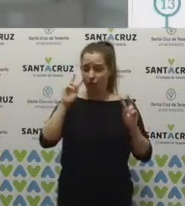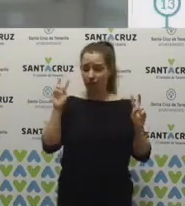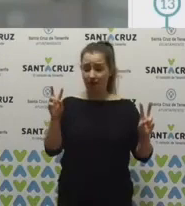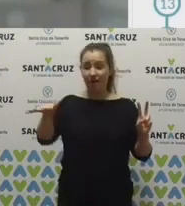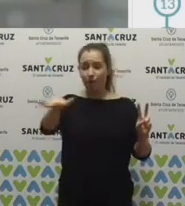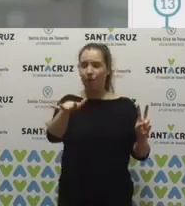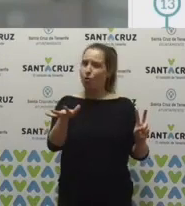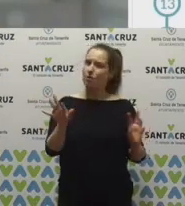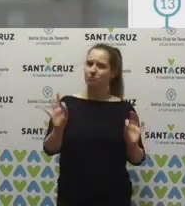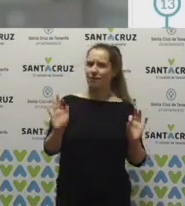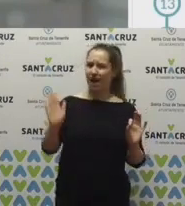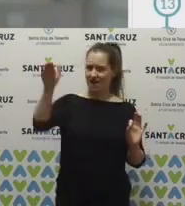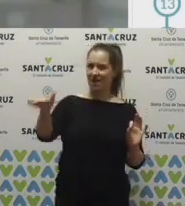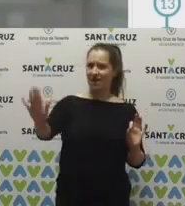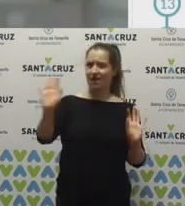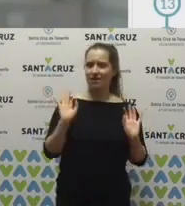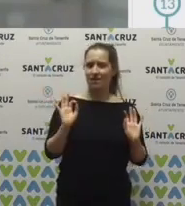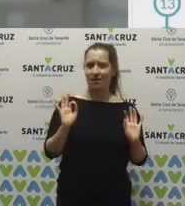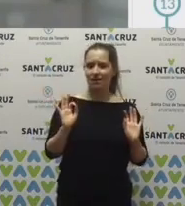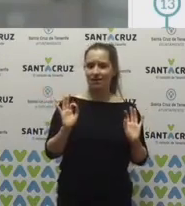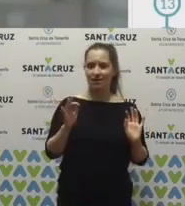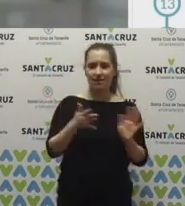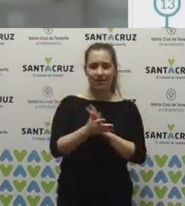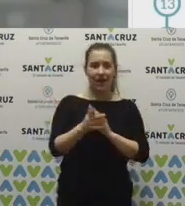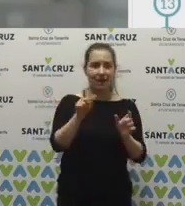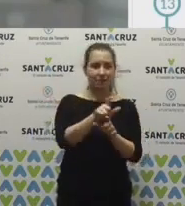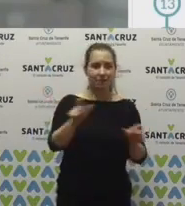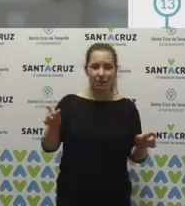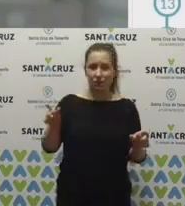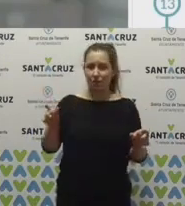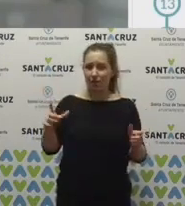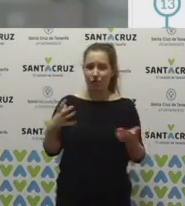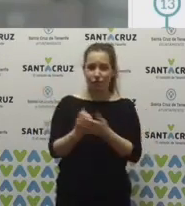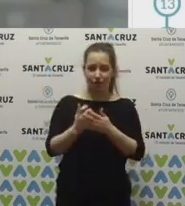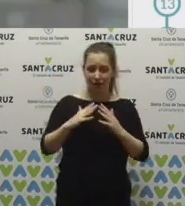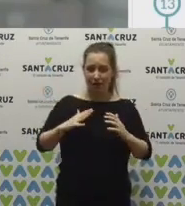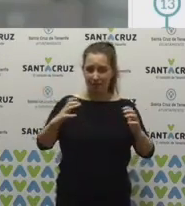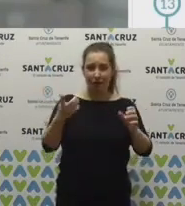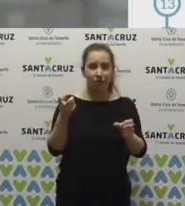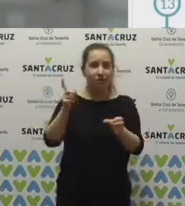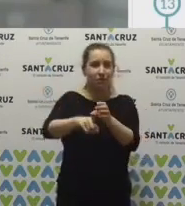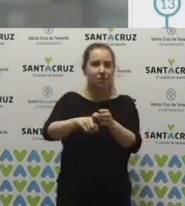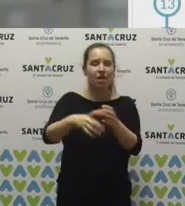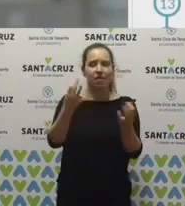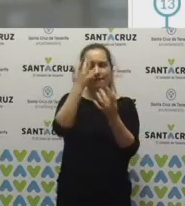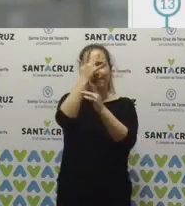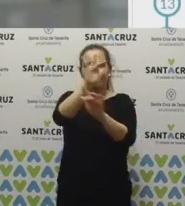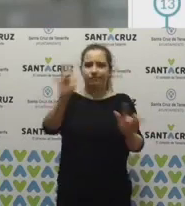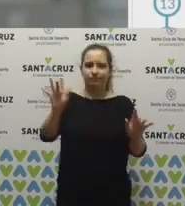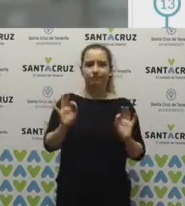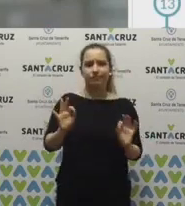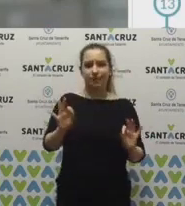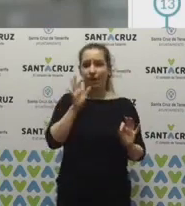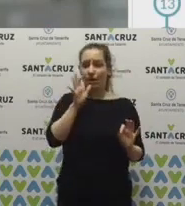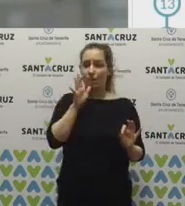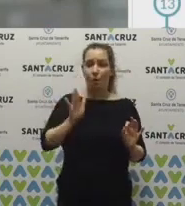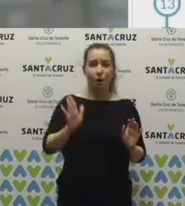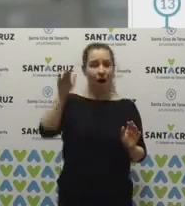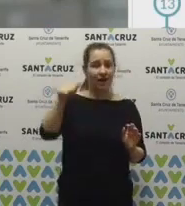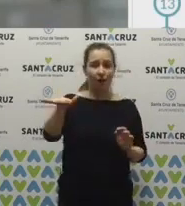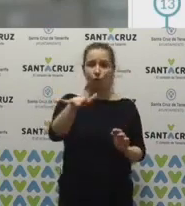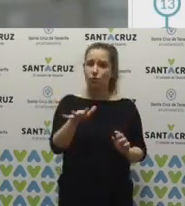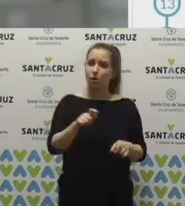el conocimiento que debemos tener todos los miembros de este pleno acerca de las particularidades granada deberían